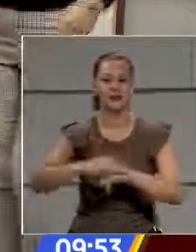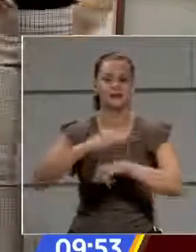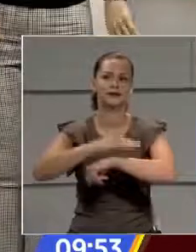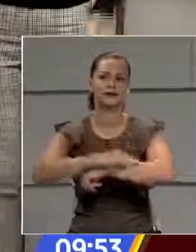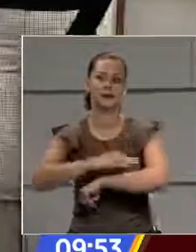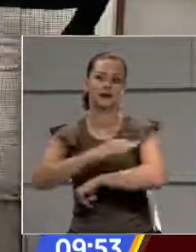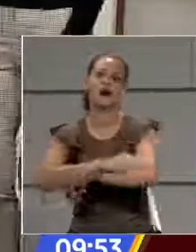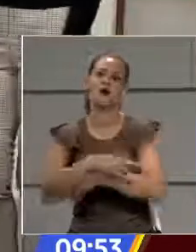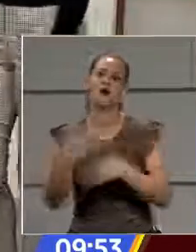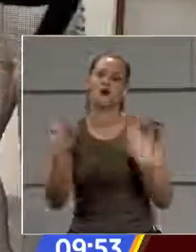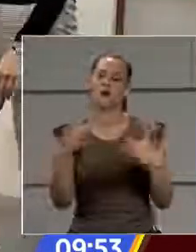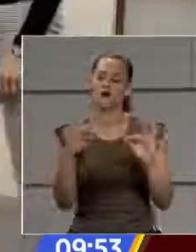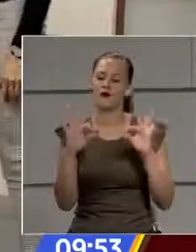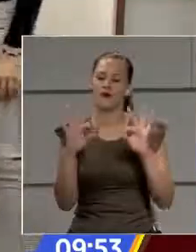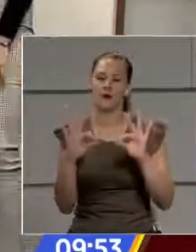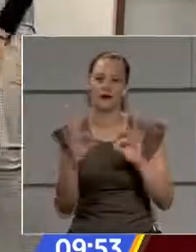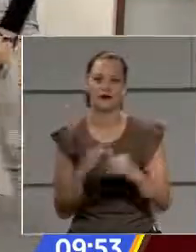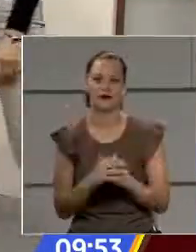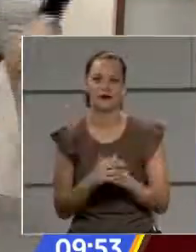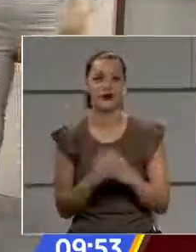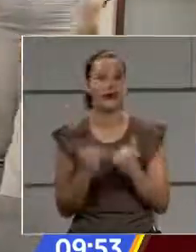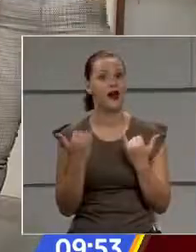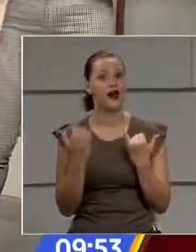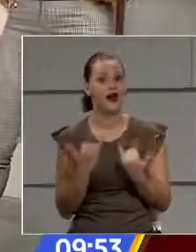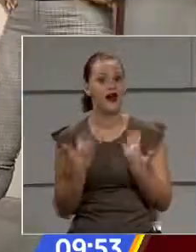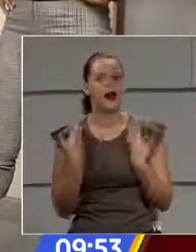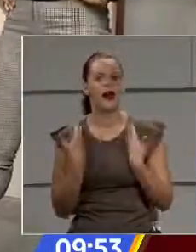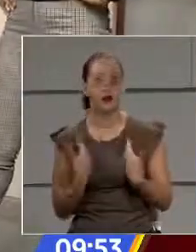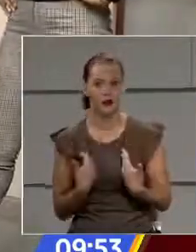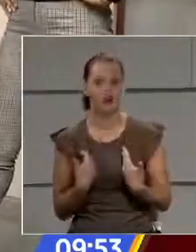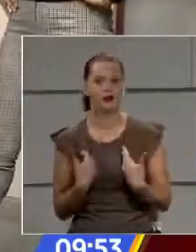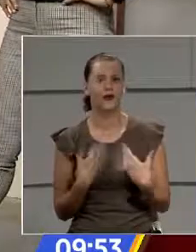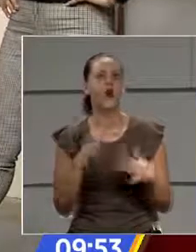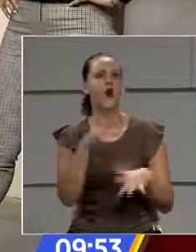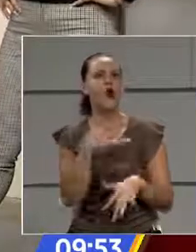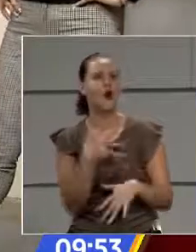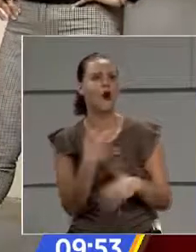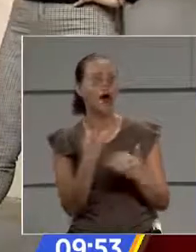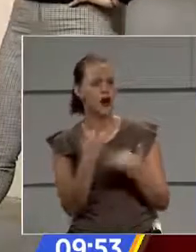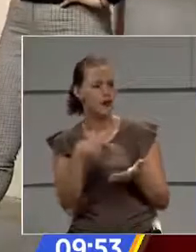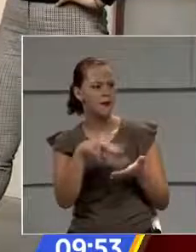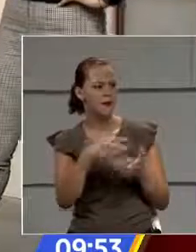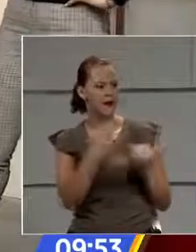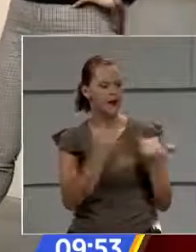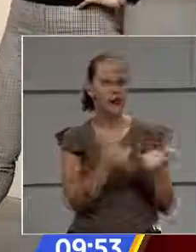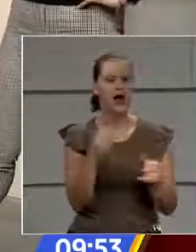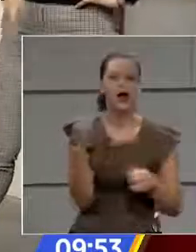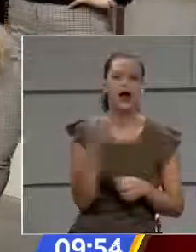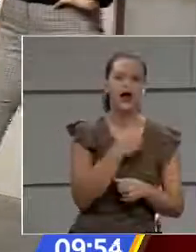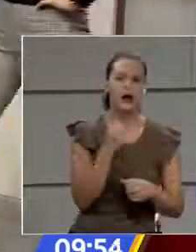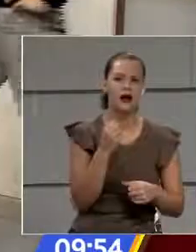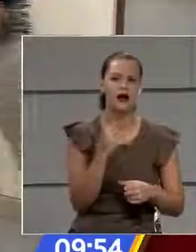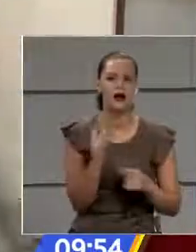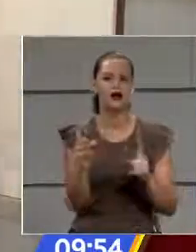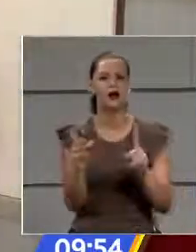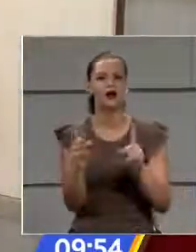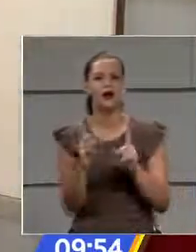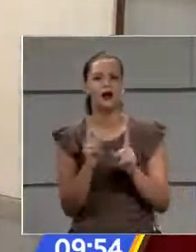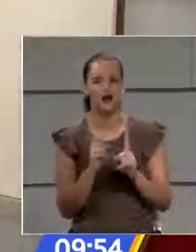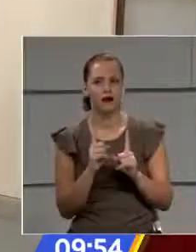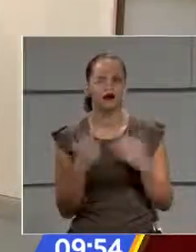bien. Y ahora, ¿cómo quedamos, Carla, después de bailar y cantar? Carla, déjeme para acá un poquitito. Claro.